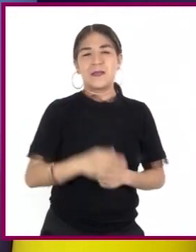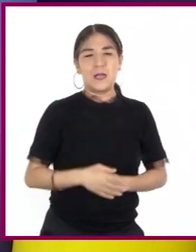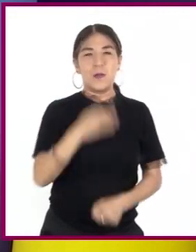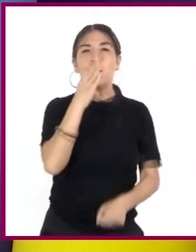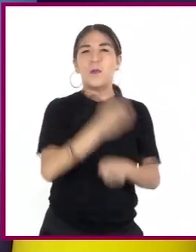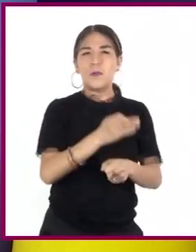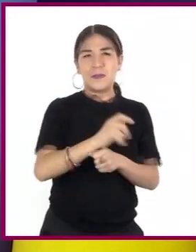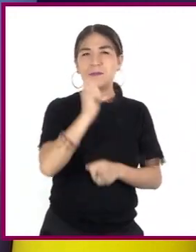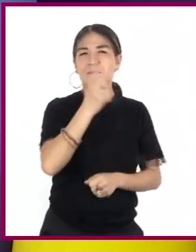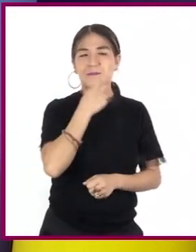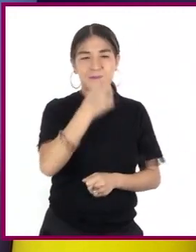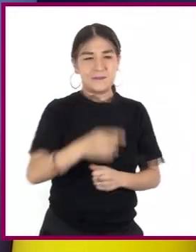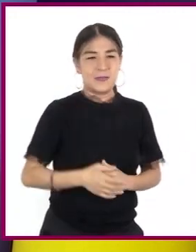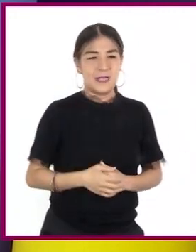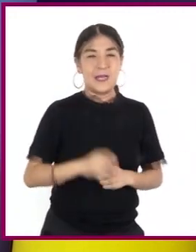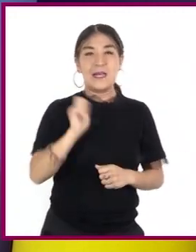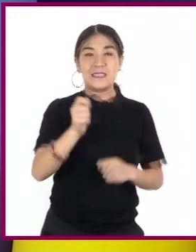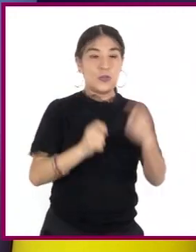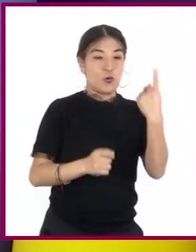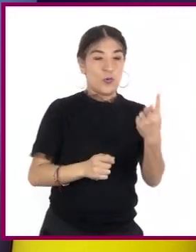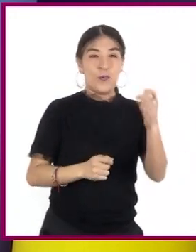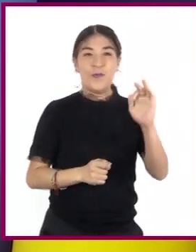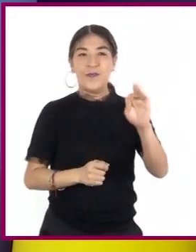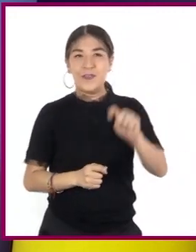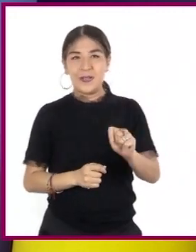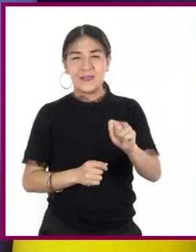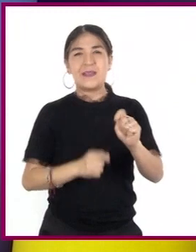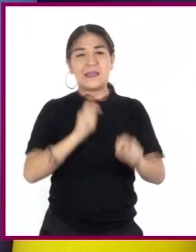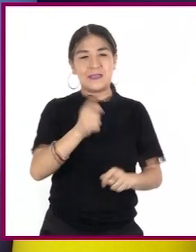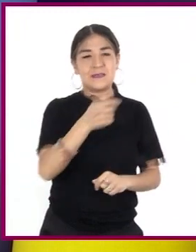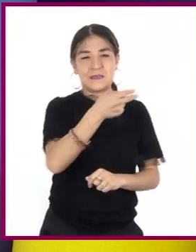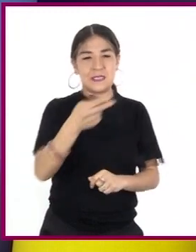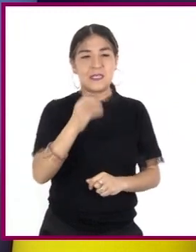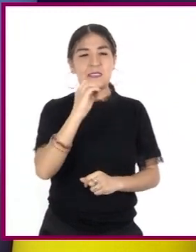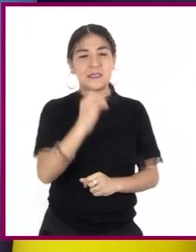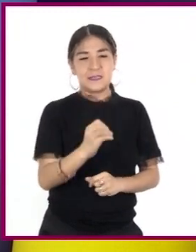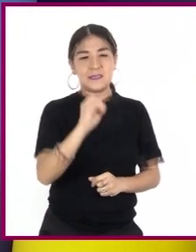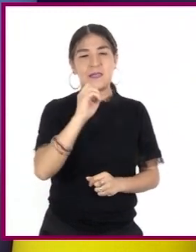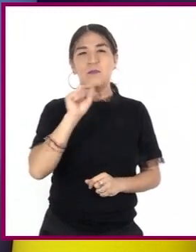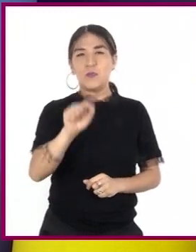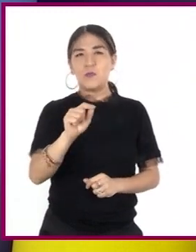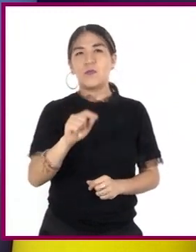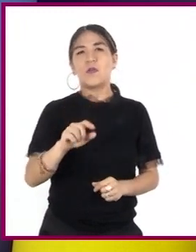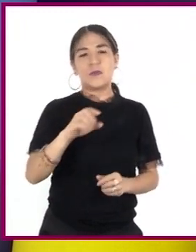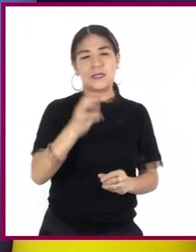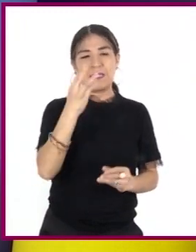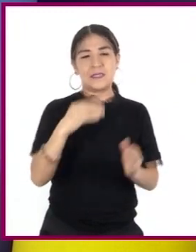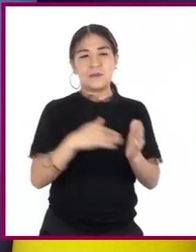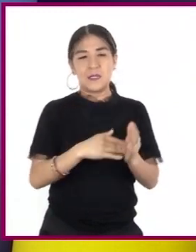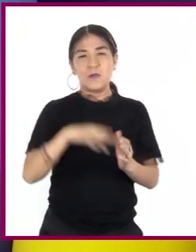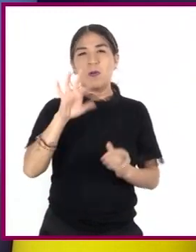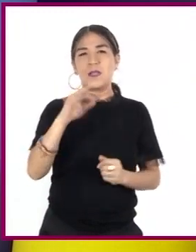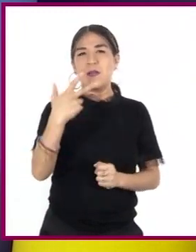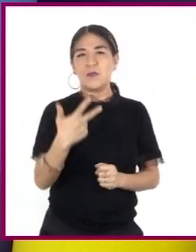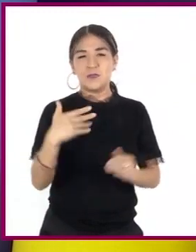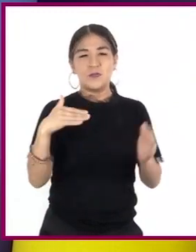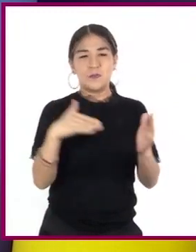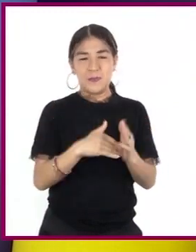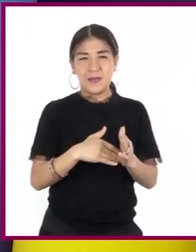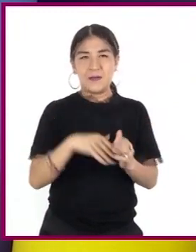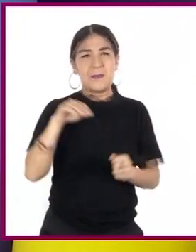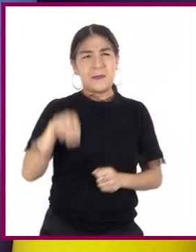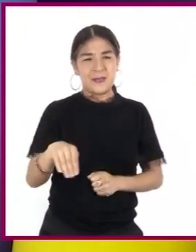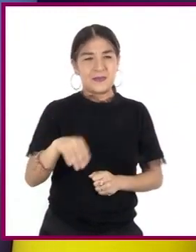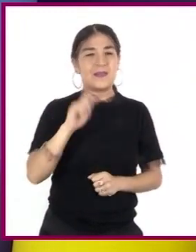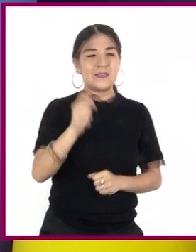como un pie es equivalente a 0.3048 metros, entonces 2 pies será igual a